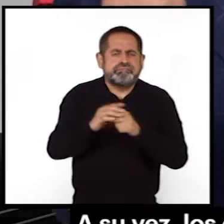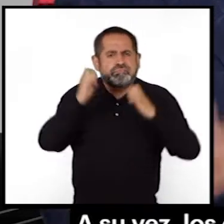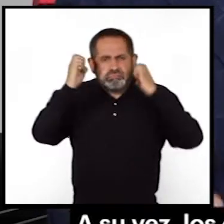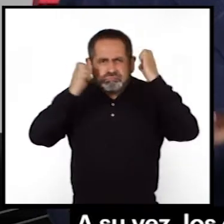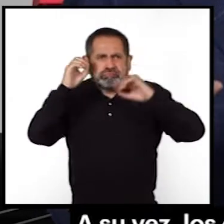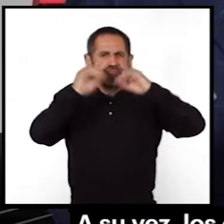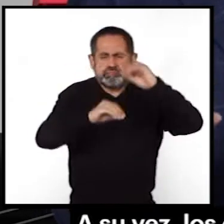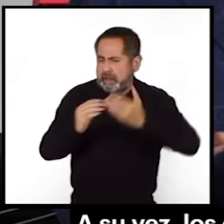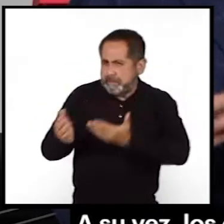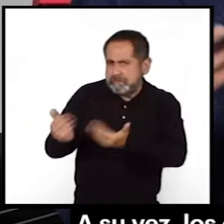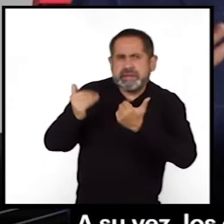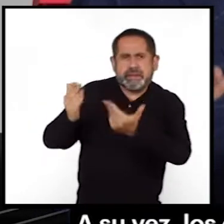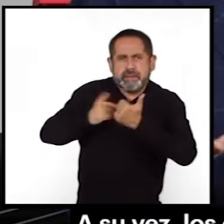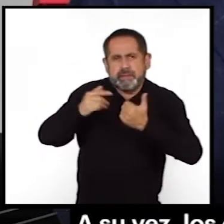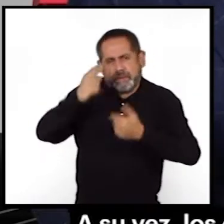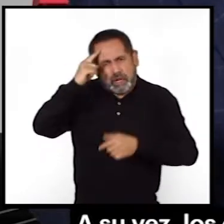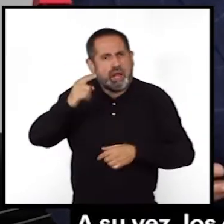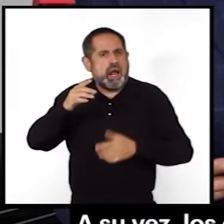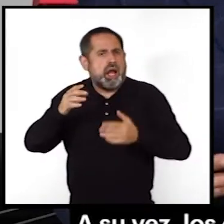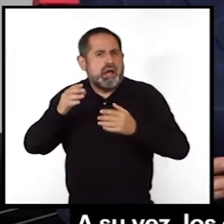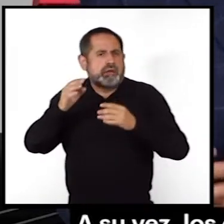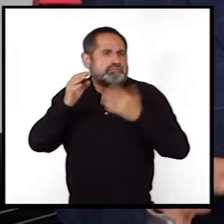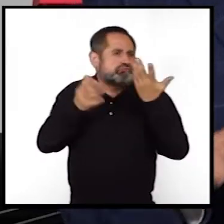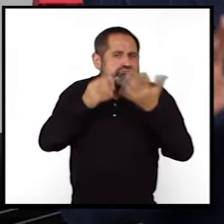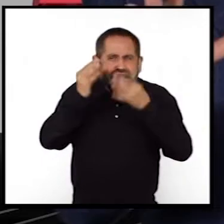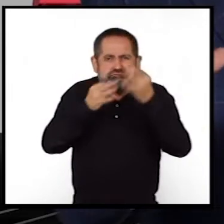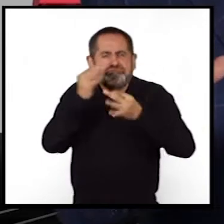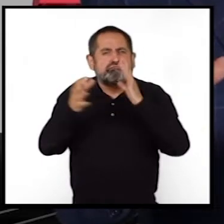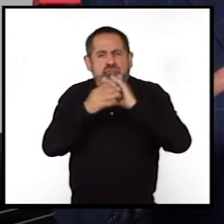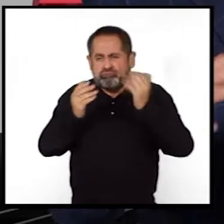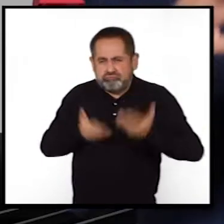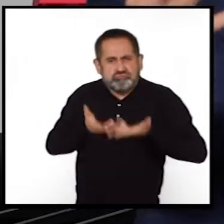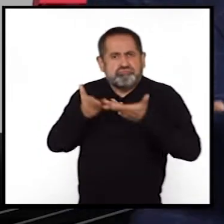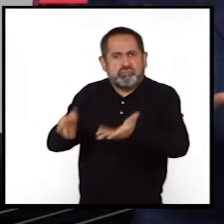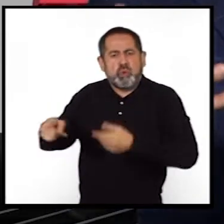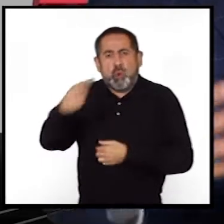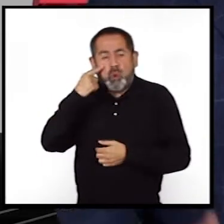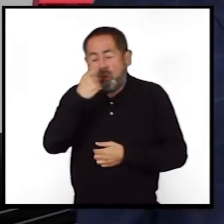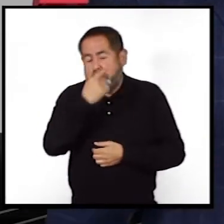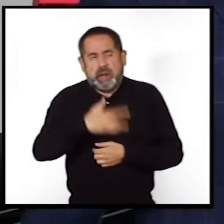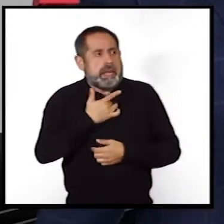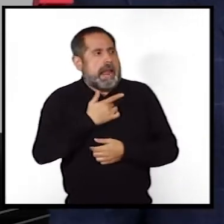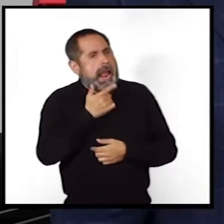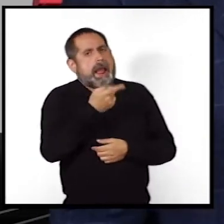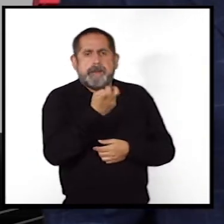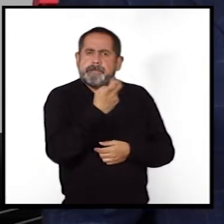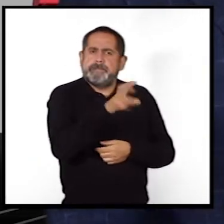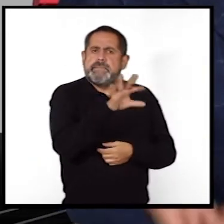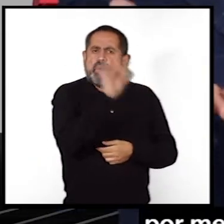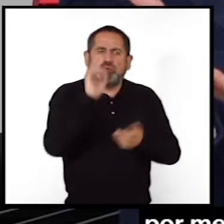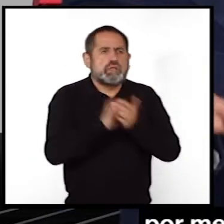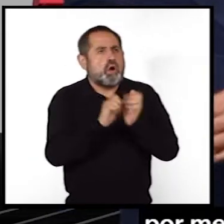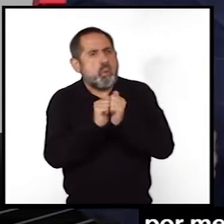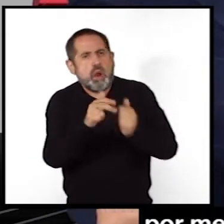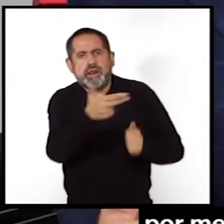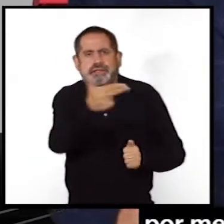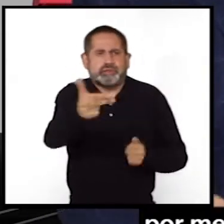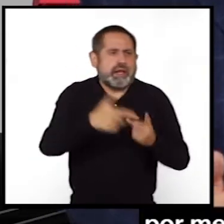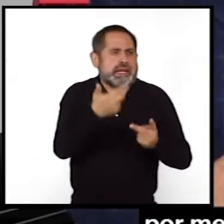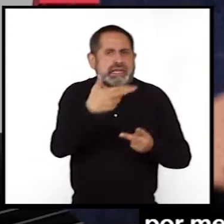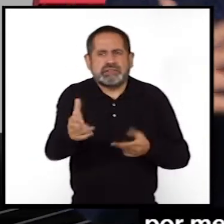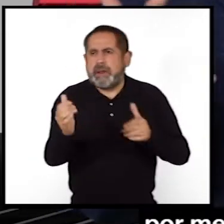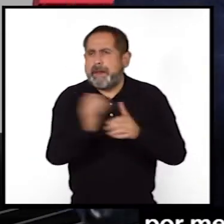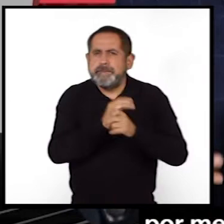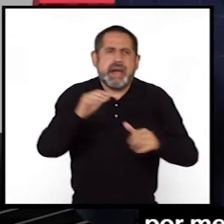una importante exposición de su oferta turística, de los servicios que ponen a disposición de los viajeros por medio de sus